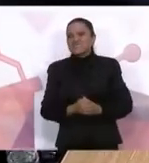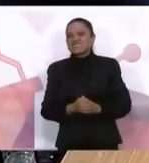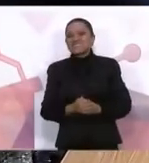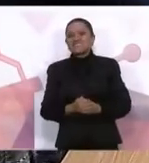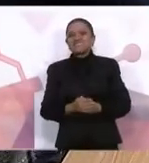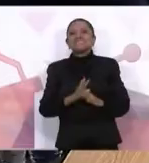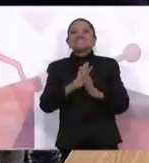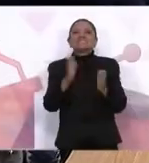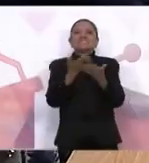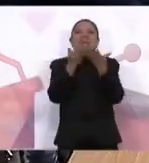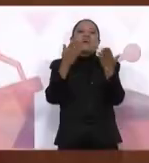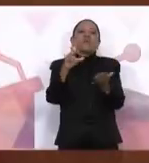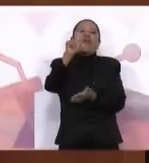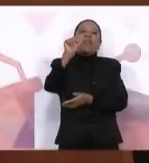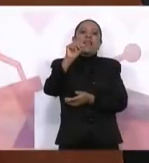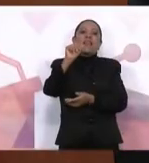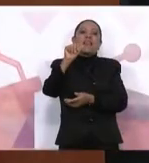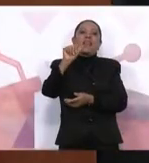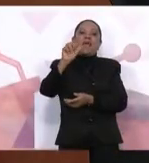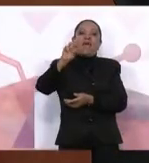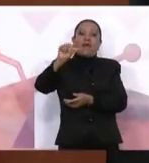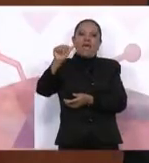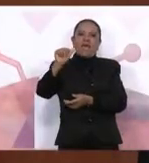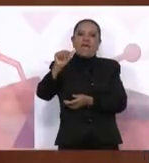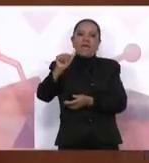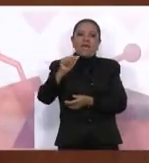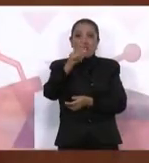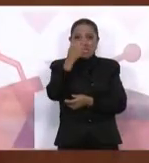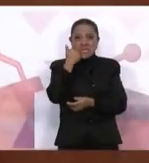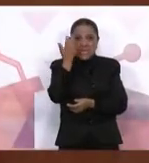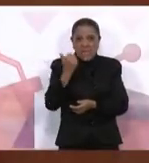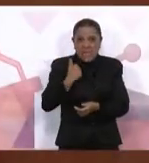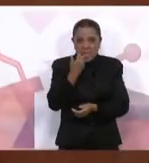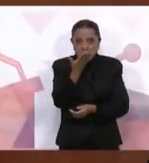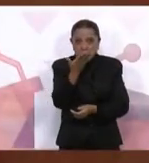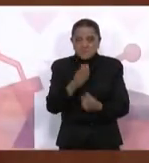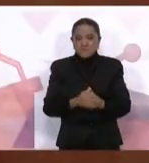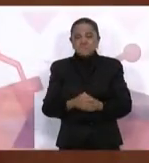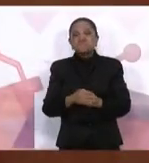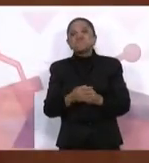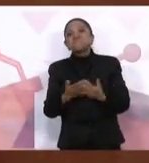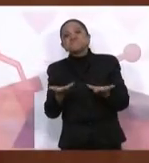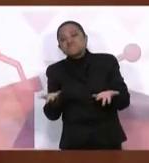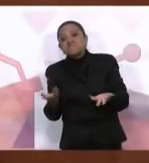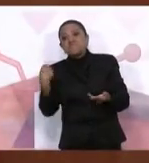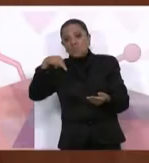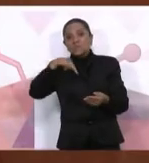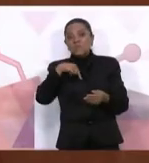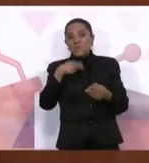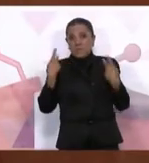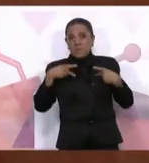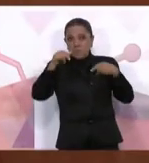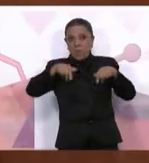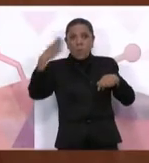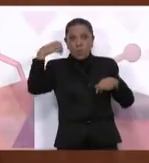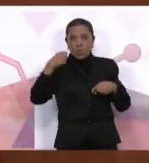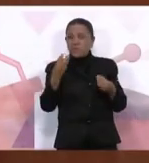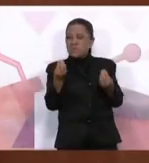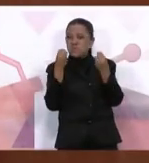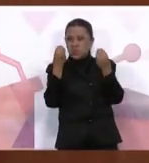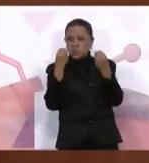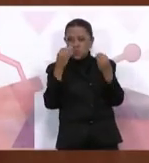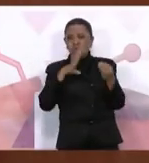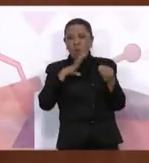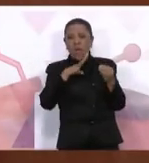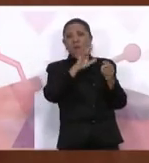de méxico gracias pues se muestra nuestros paisanos hay muchos morelenses en el extranjero en eeuu